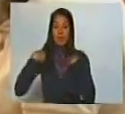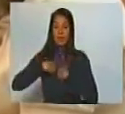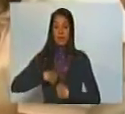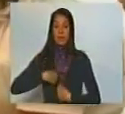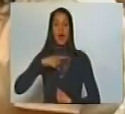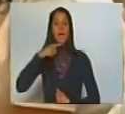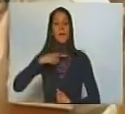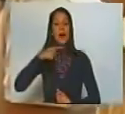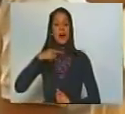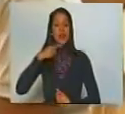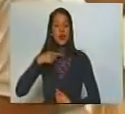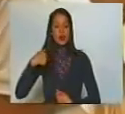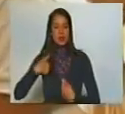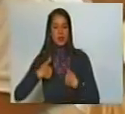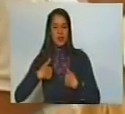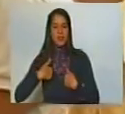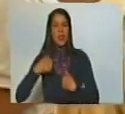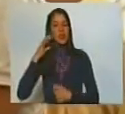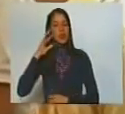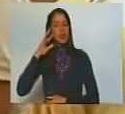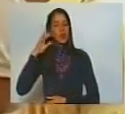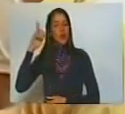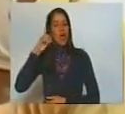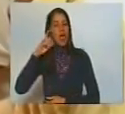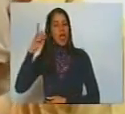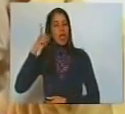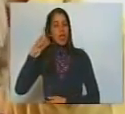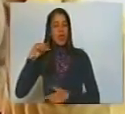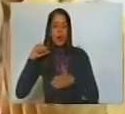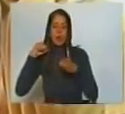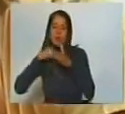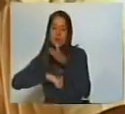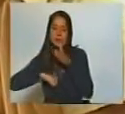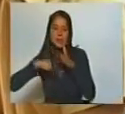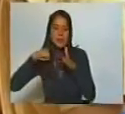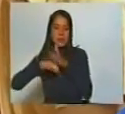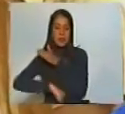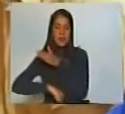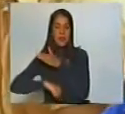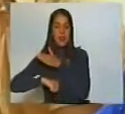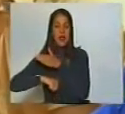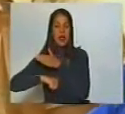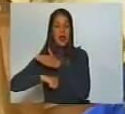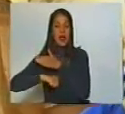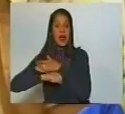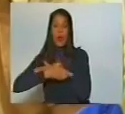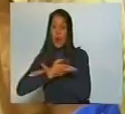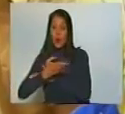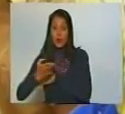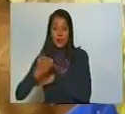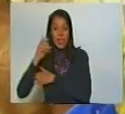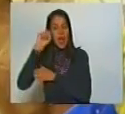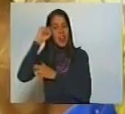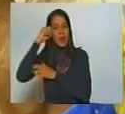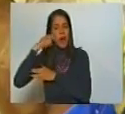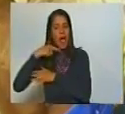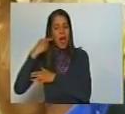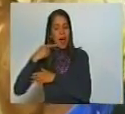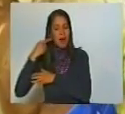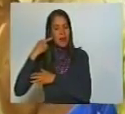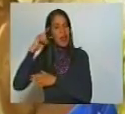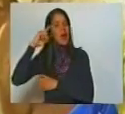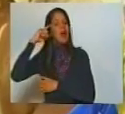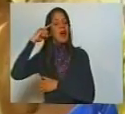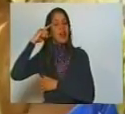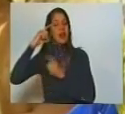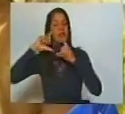¿no?, soñando, luchando, y como recordó uno de ustedes, enarbolando la